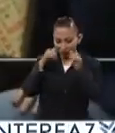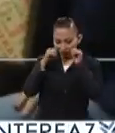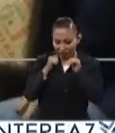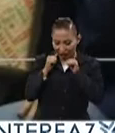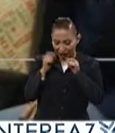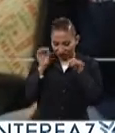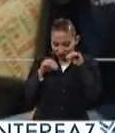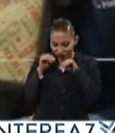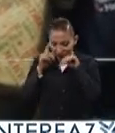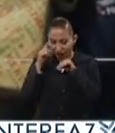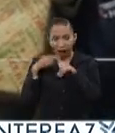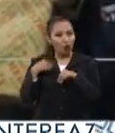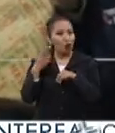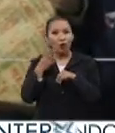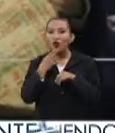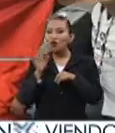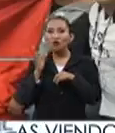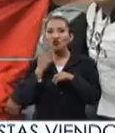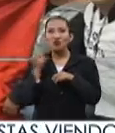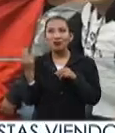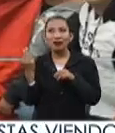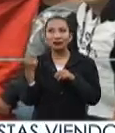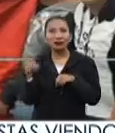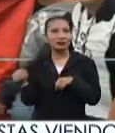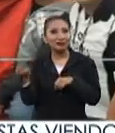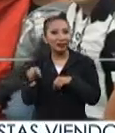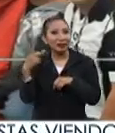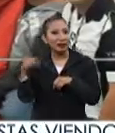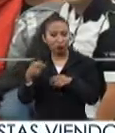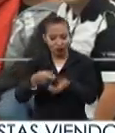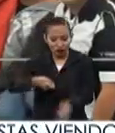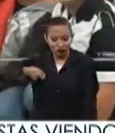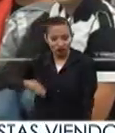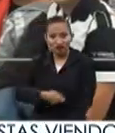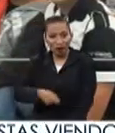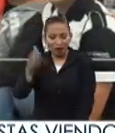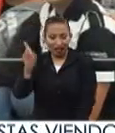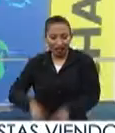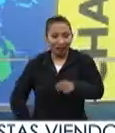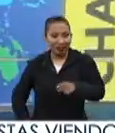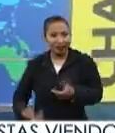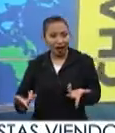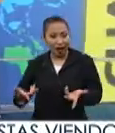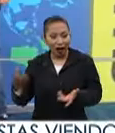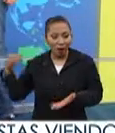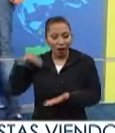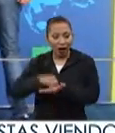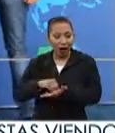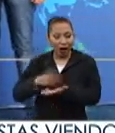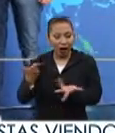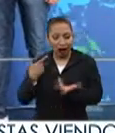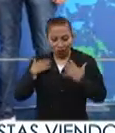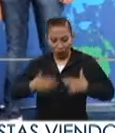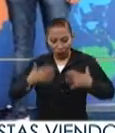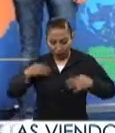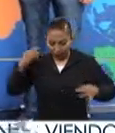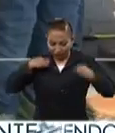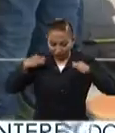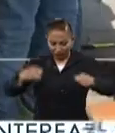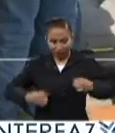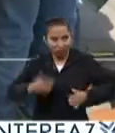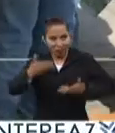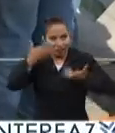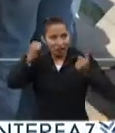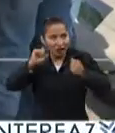invidentes para que no tengan que usar el bastón que usan, agregar sensores a la ropa o algo por el